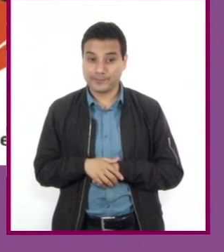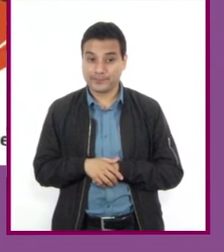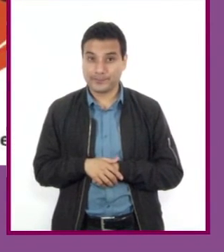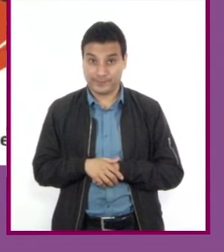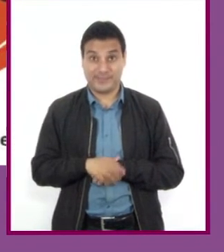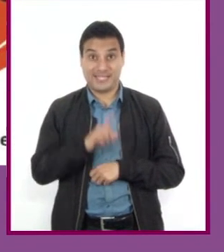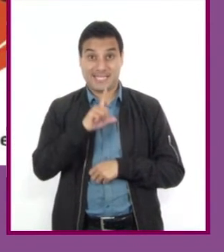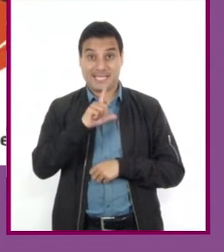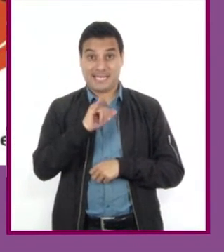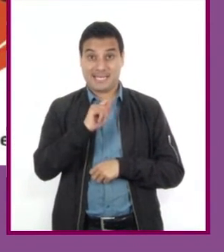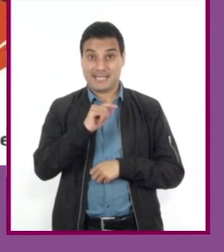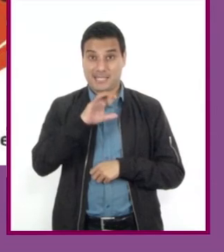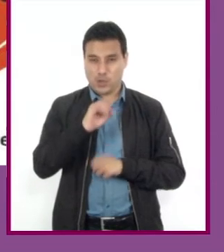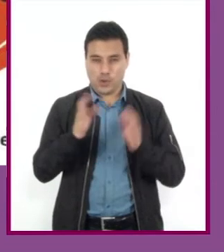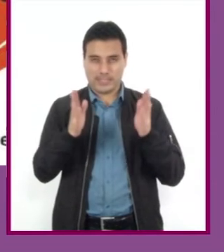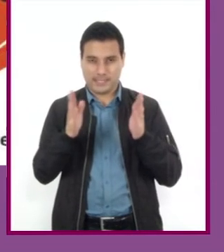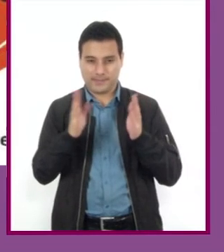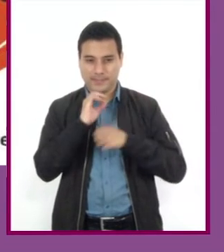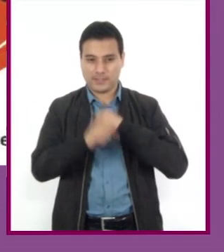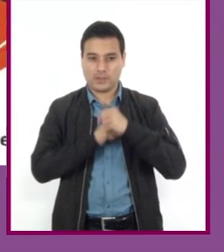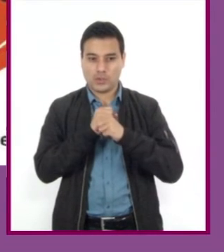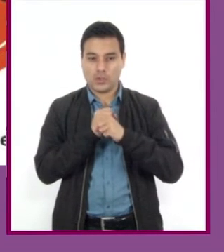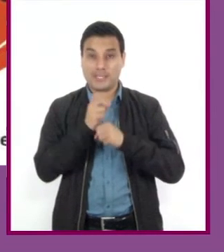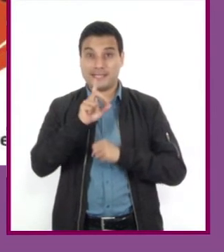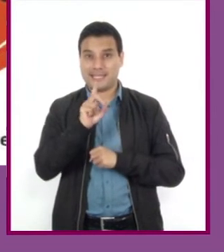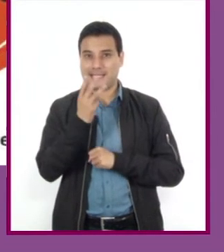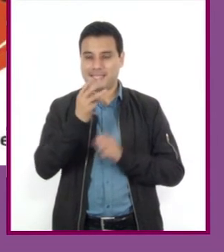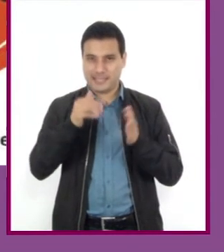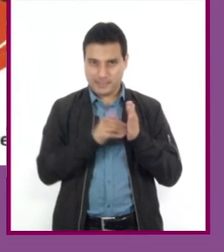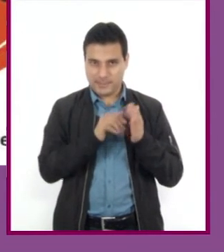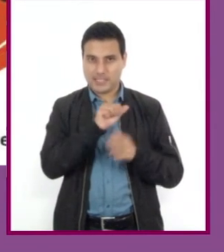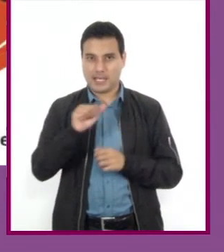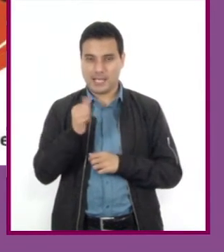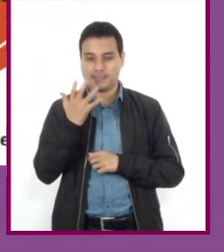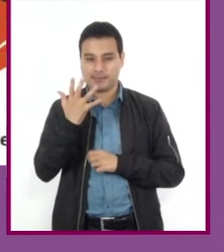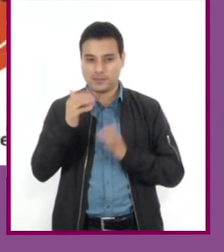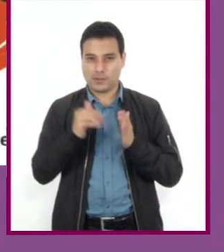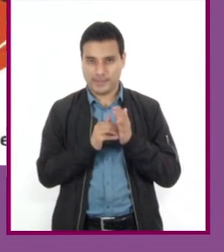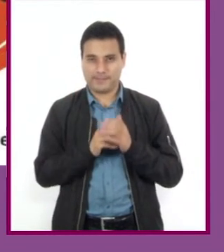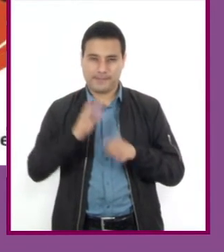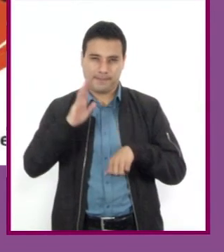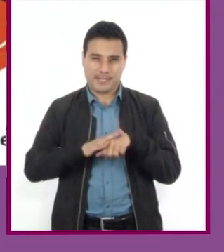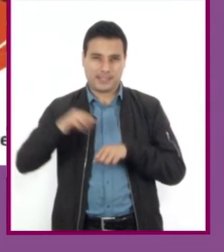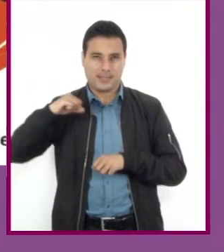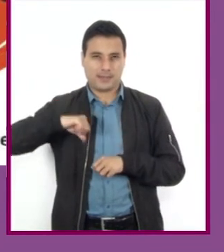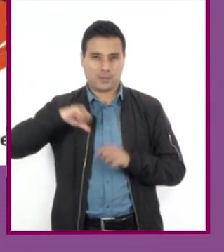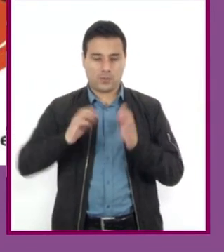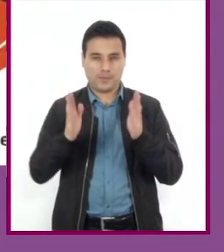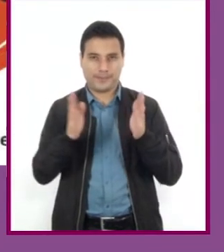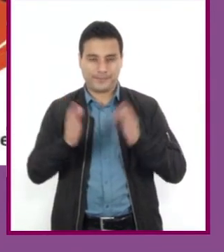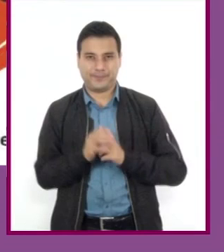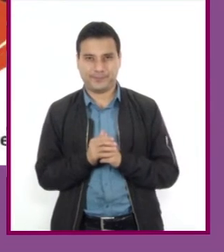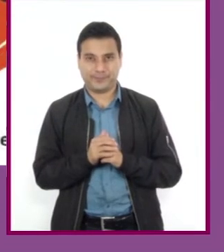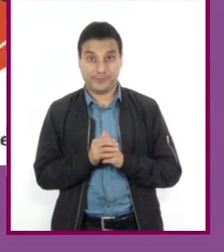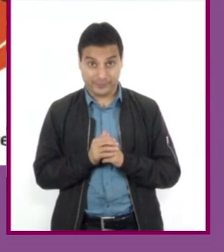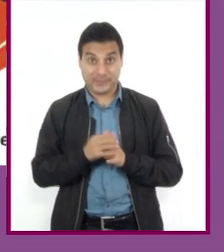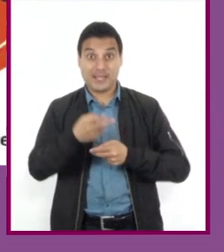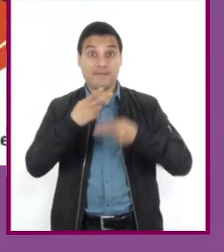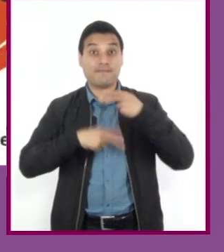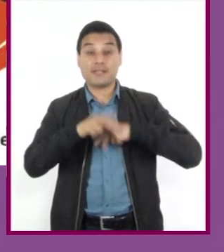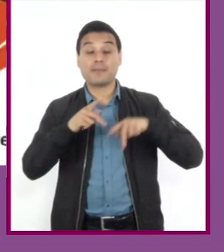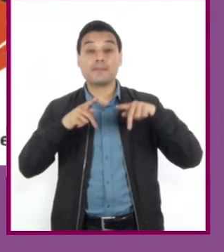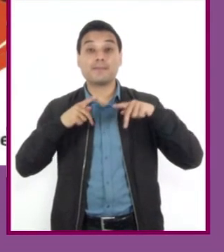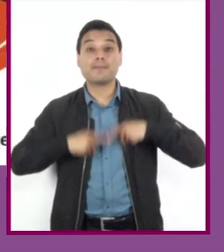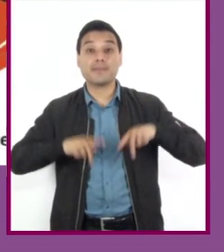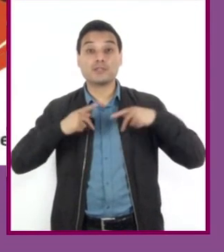33.000 al 5.000 antes de nuestra era. Se trata del periodo más antiguo de la historia de México, durante el cual llegaron los primeros